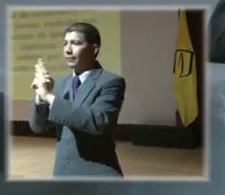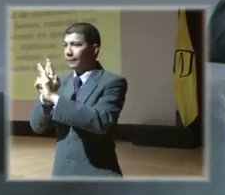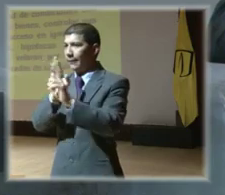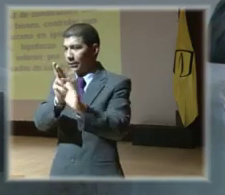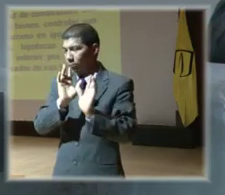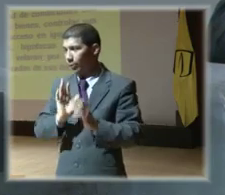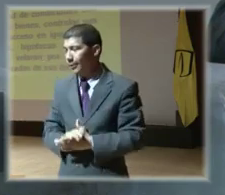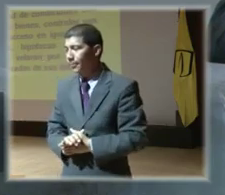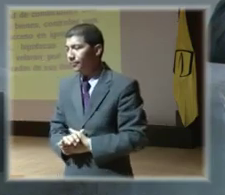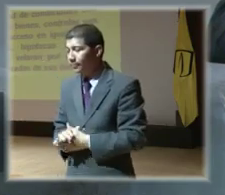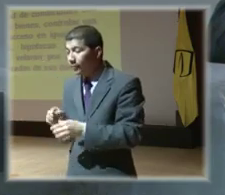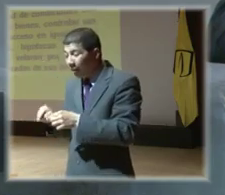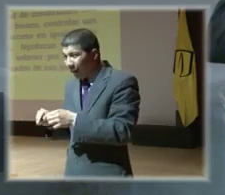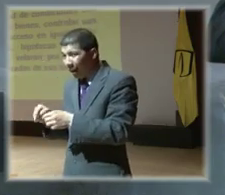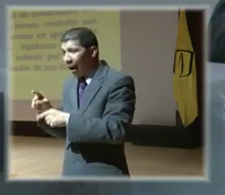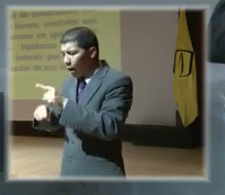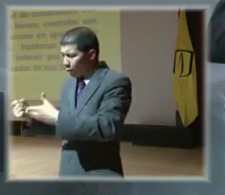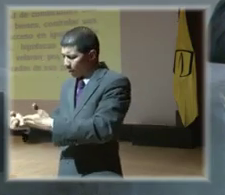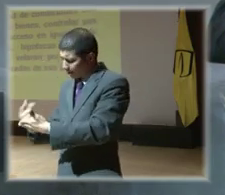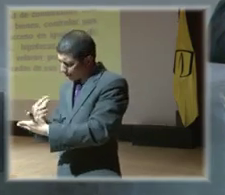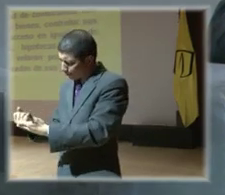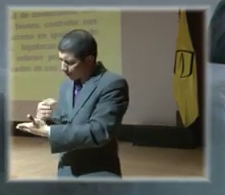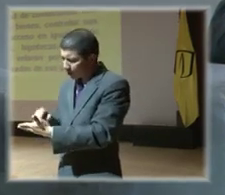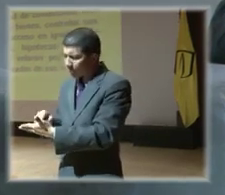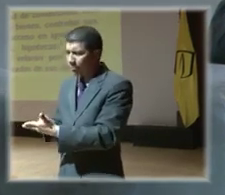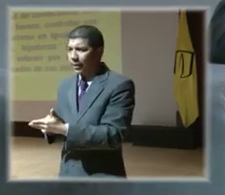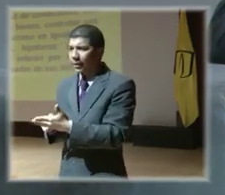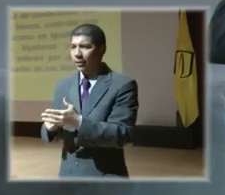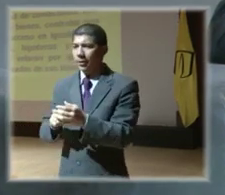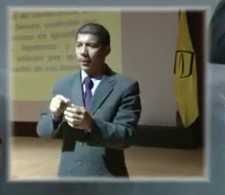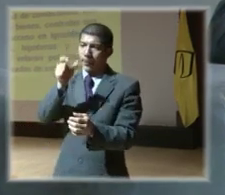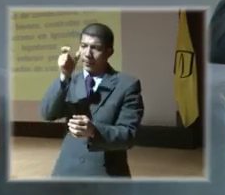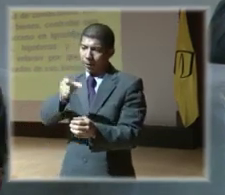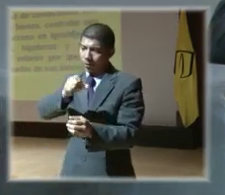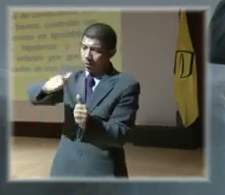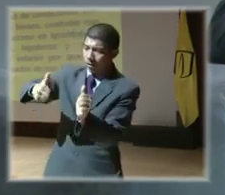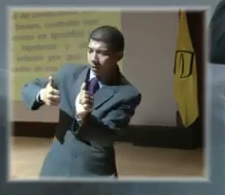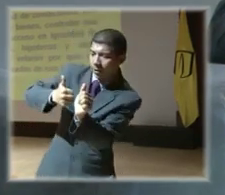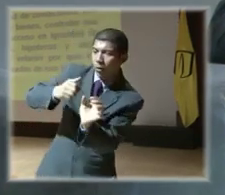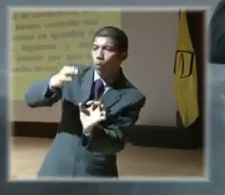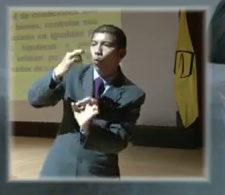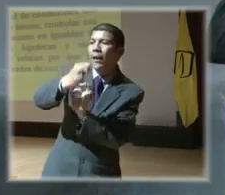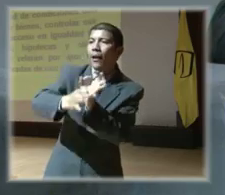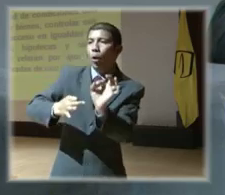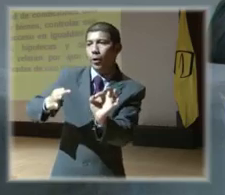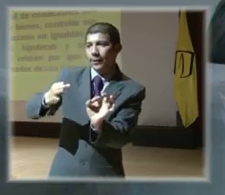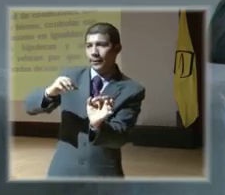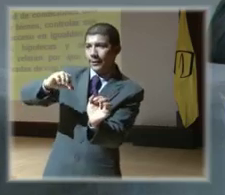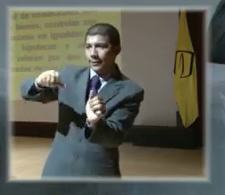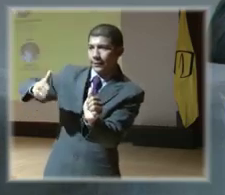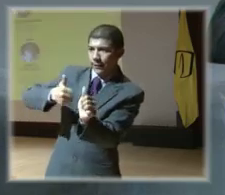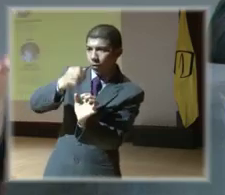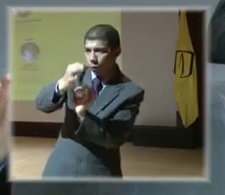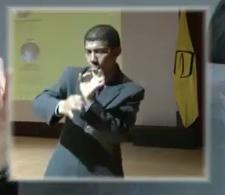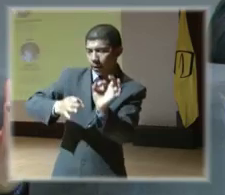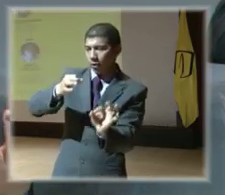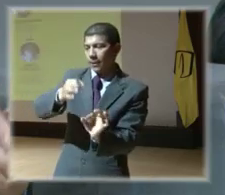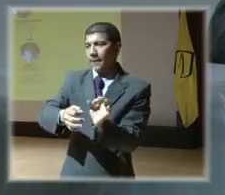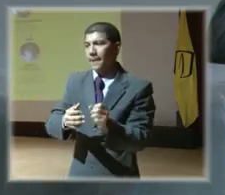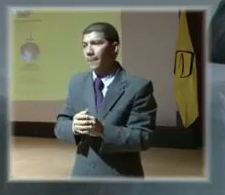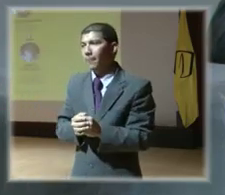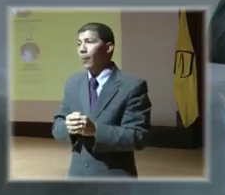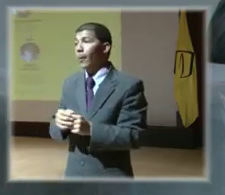Pero hay unas preguntas sobre los cuidadores, como esta carga, la interdicción o el sistema actual genera muchas cargas